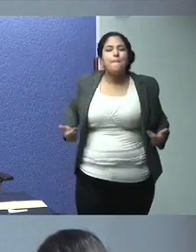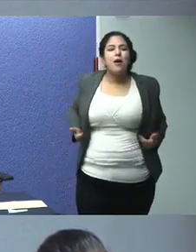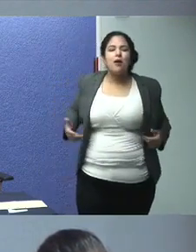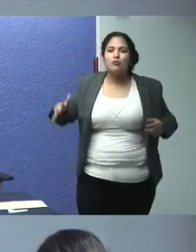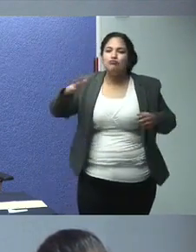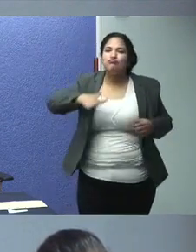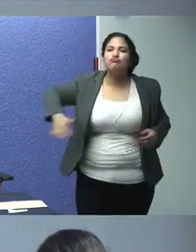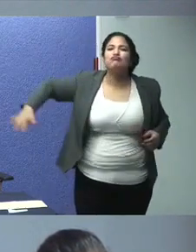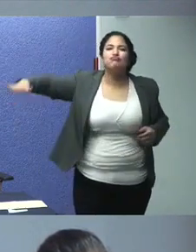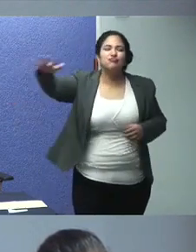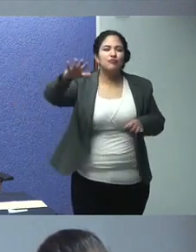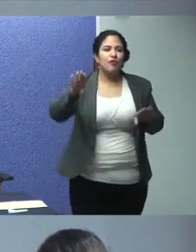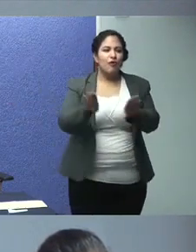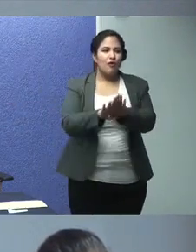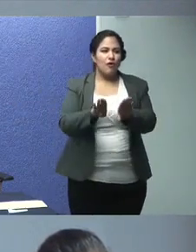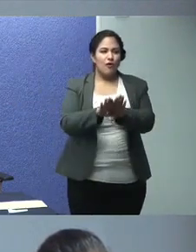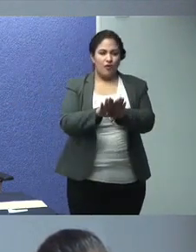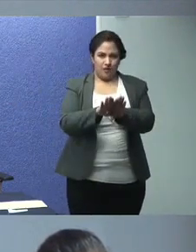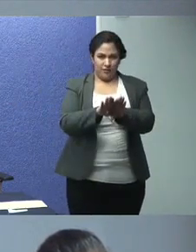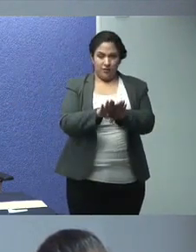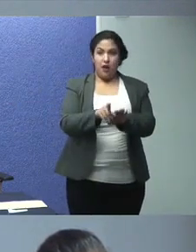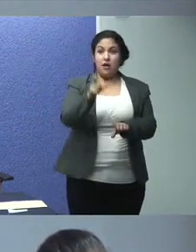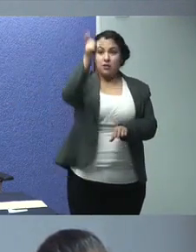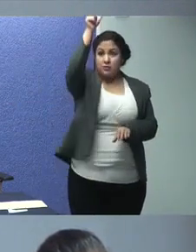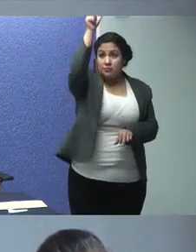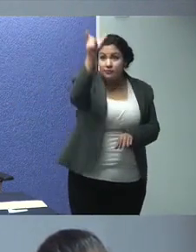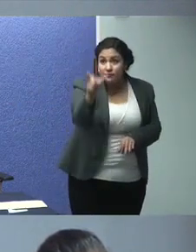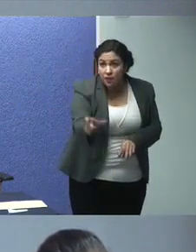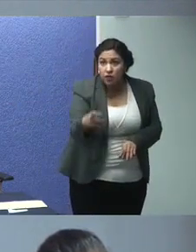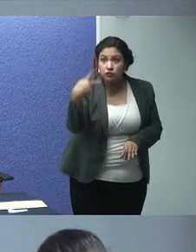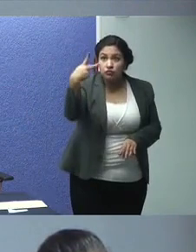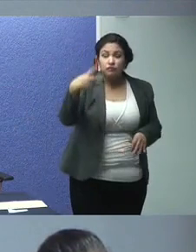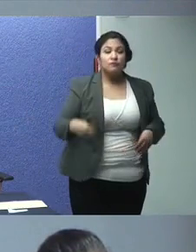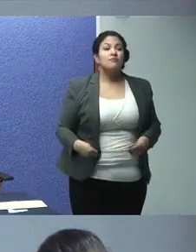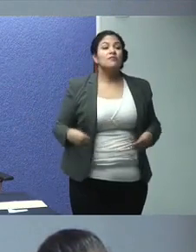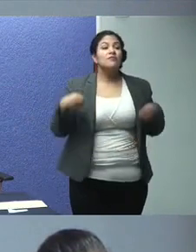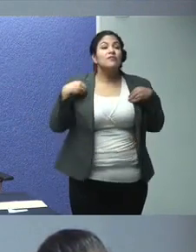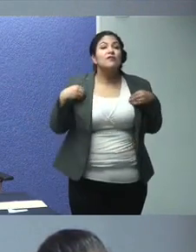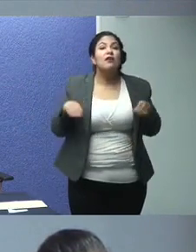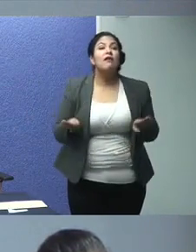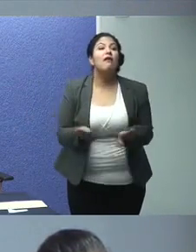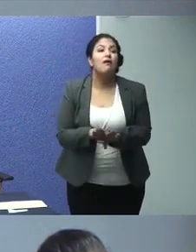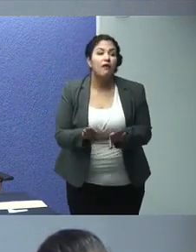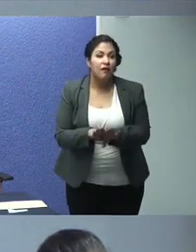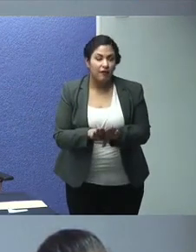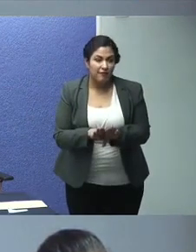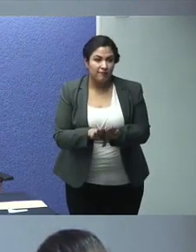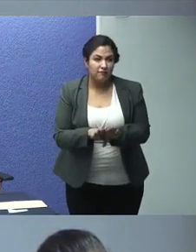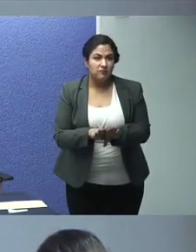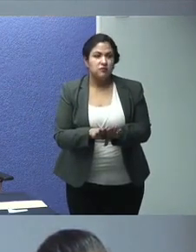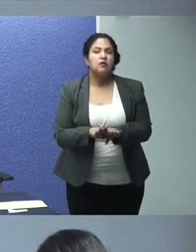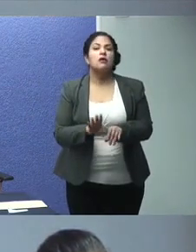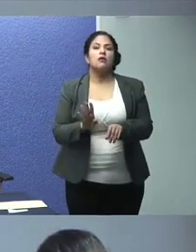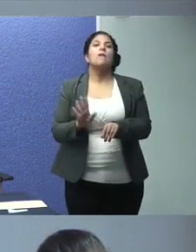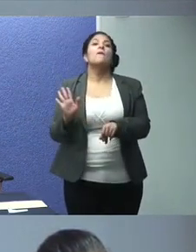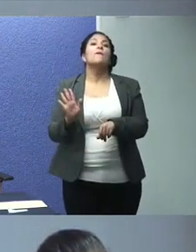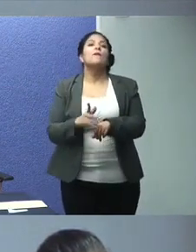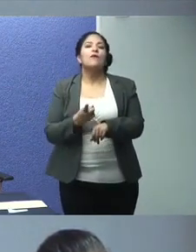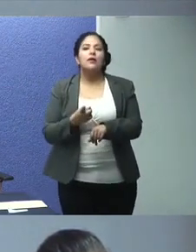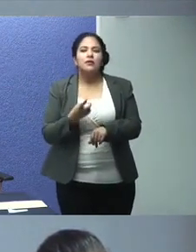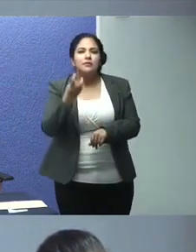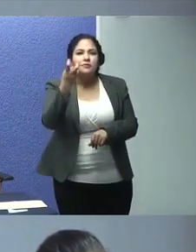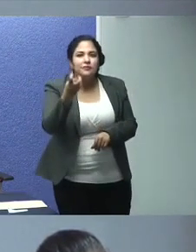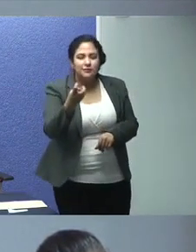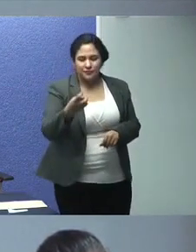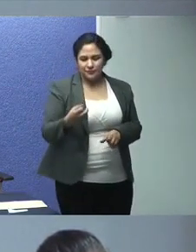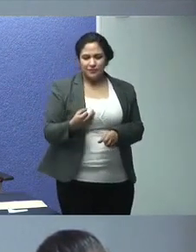lo que implican las condiciones de existencia de las personas. Y por qué cada vez más estamos con mayor